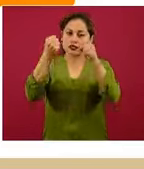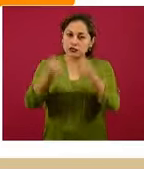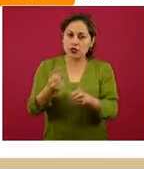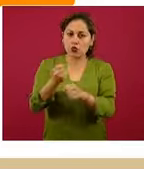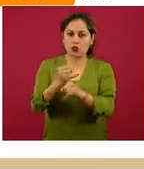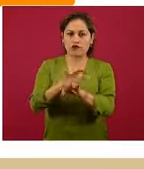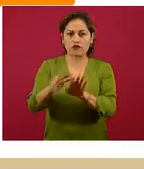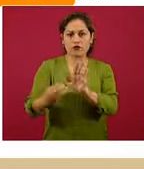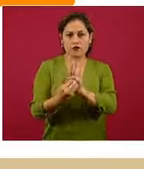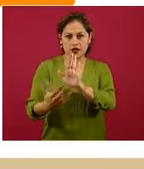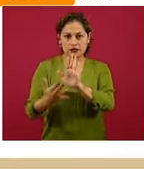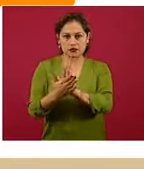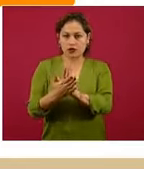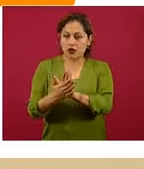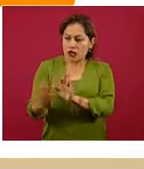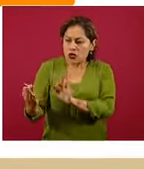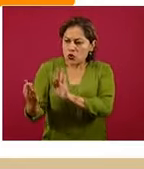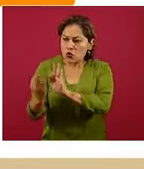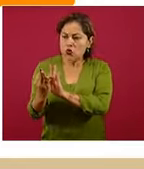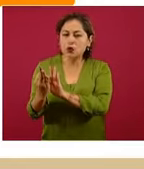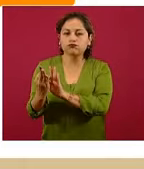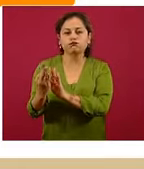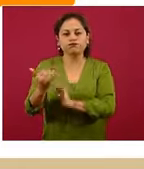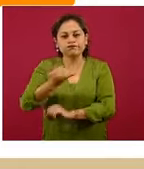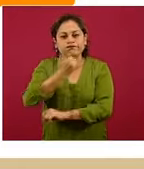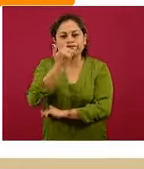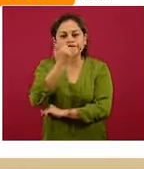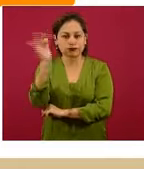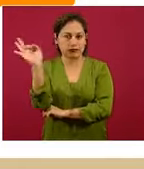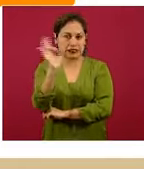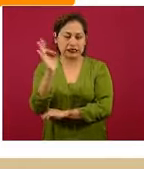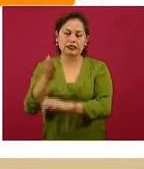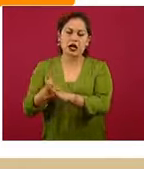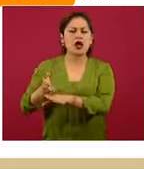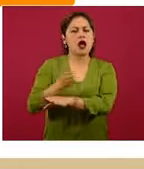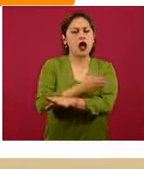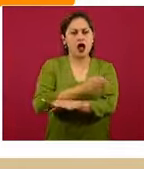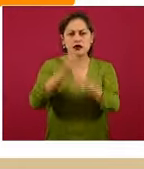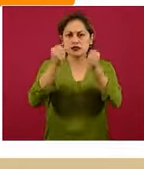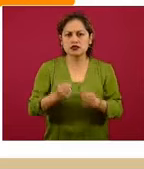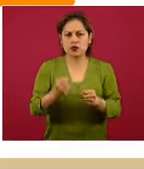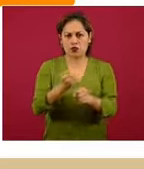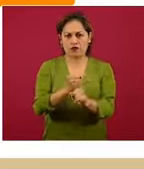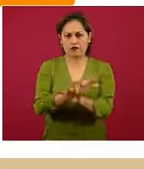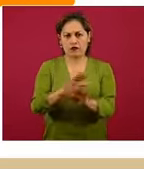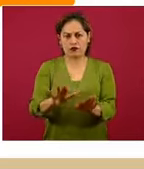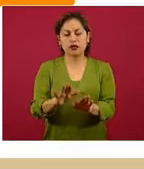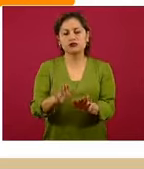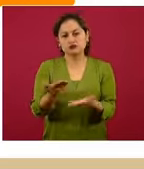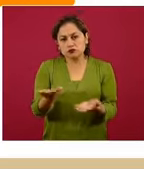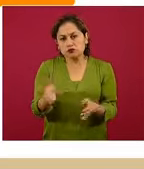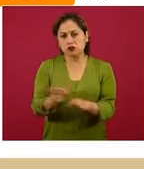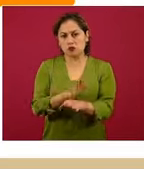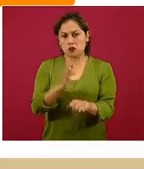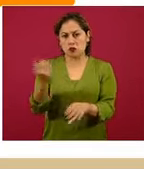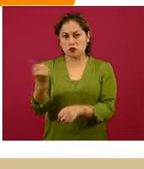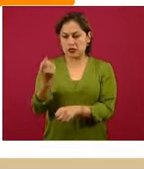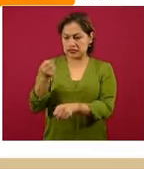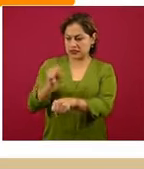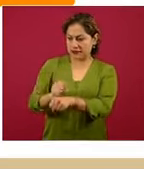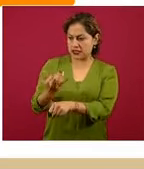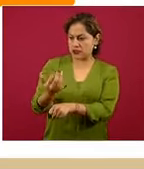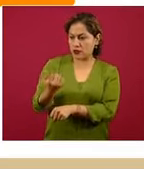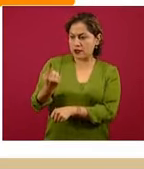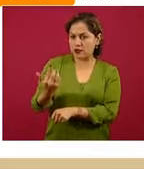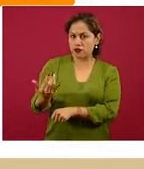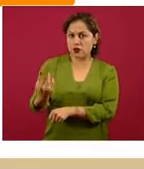o de diagnóstico que nos refieran que en las semanas 51 y 52 pudiera estar habiendo un